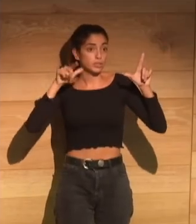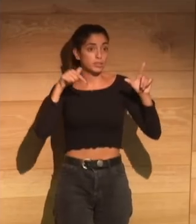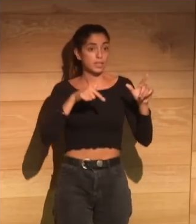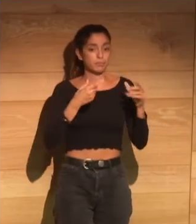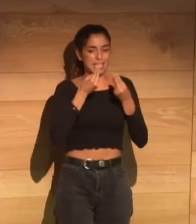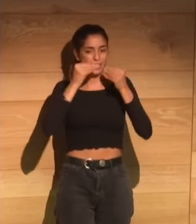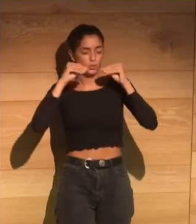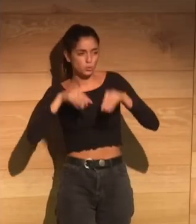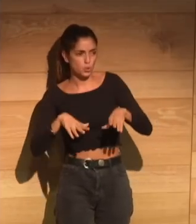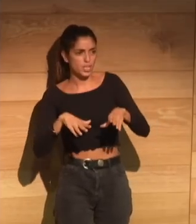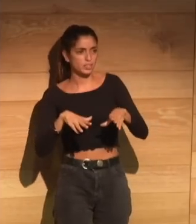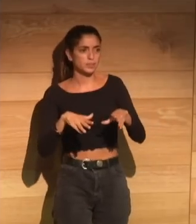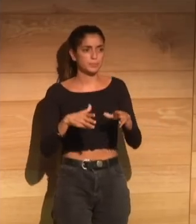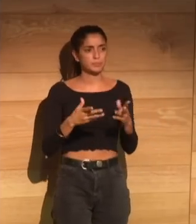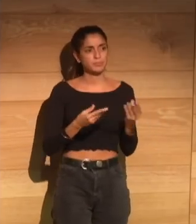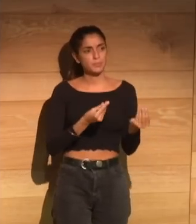tener,